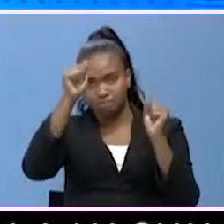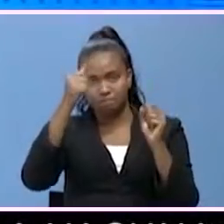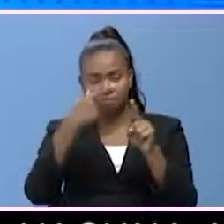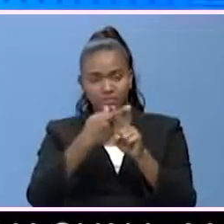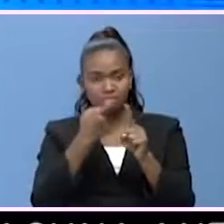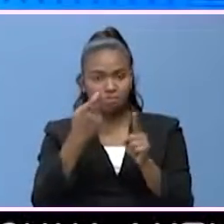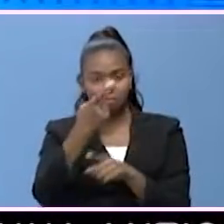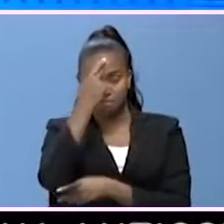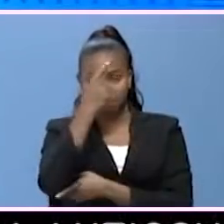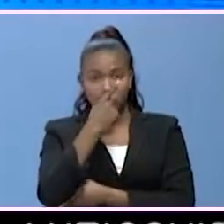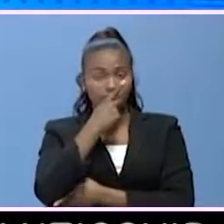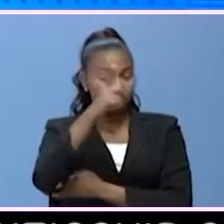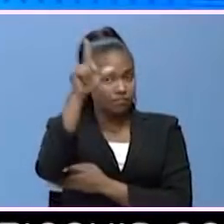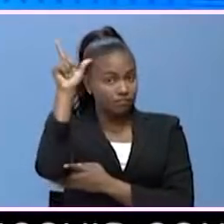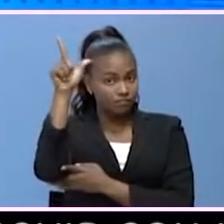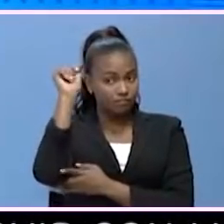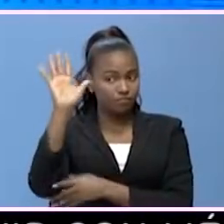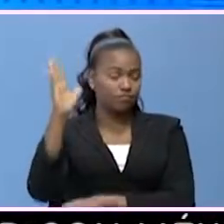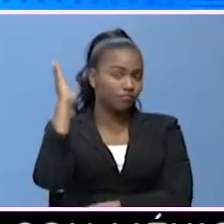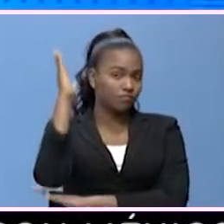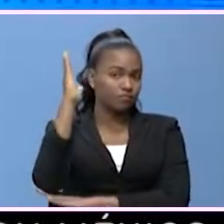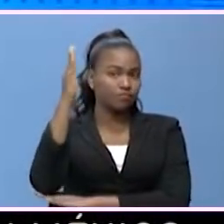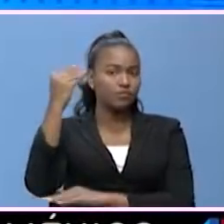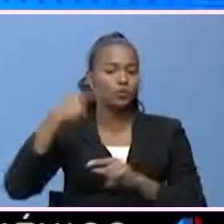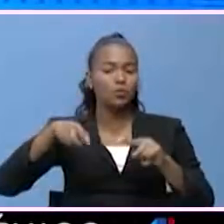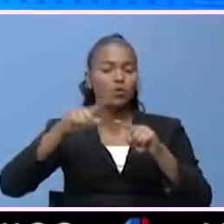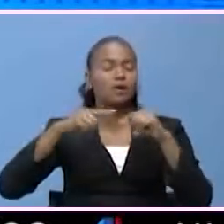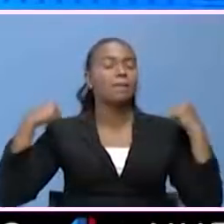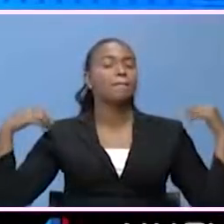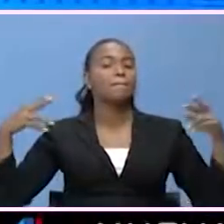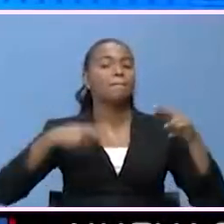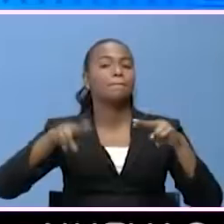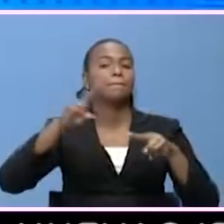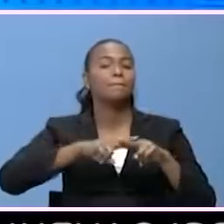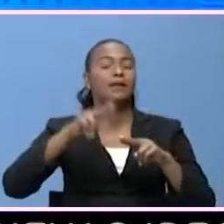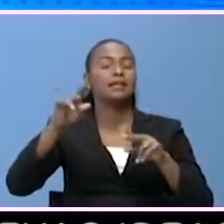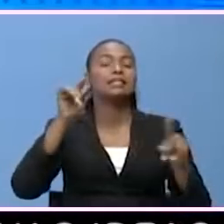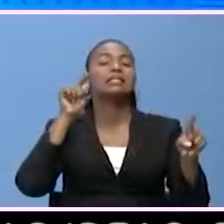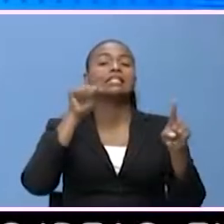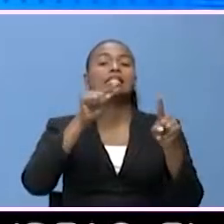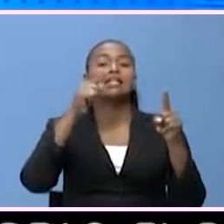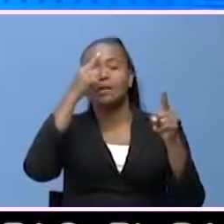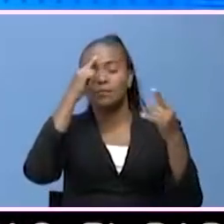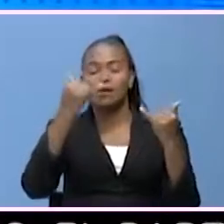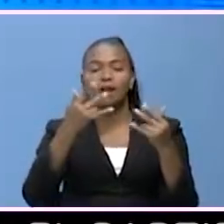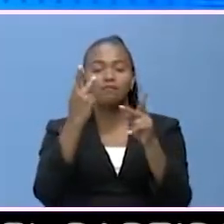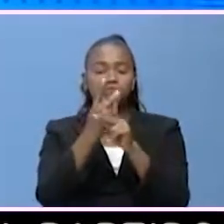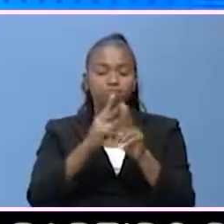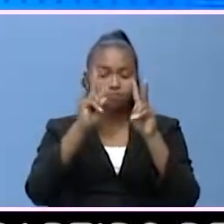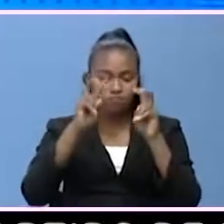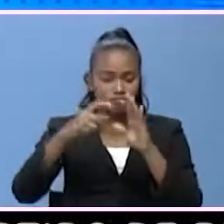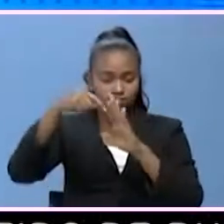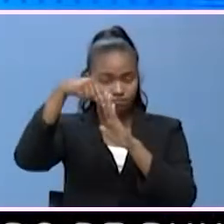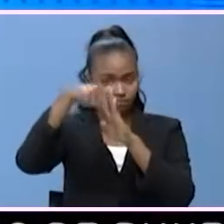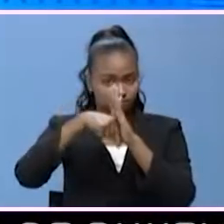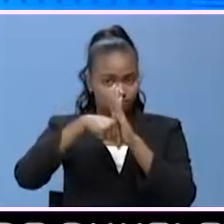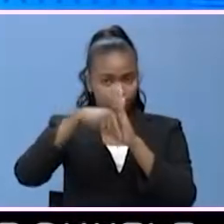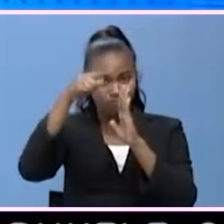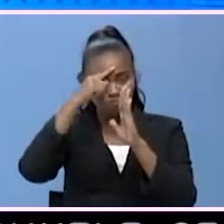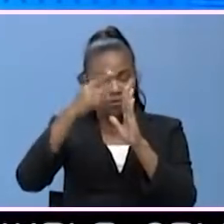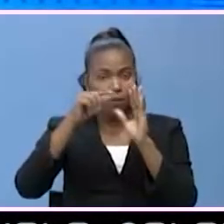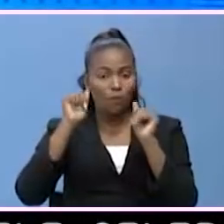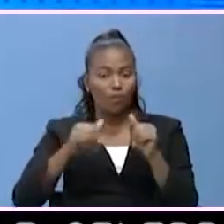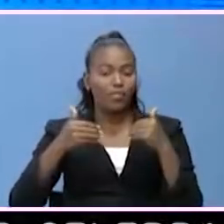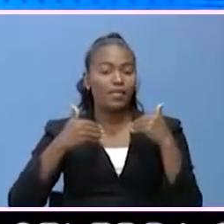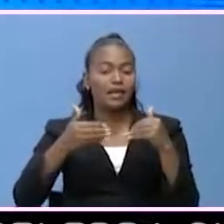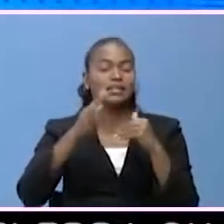la República, Luis Abinader, en su discurso ante la Asamblea Nacional, pues debe ser objeto de una revisión profunda en cuanto a la forma de